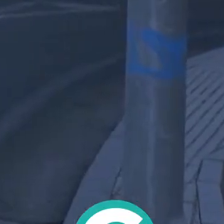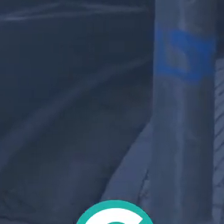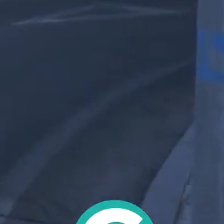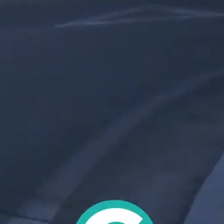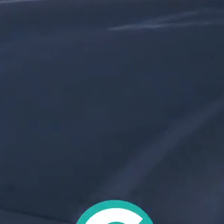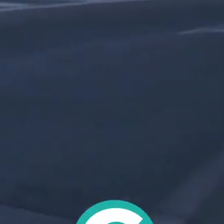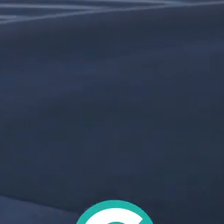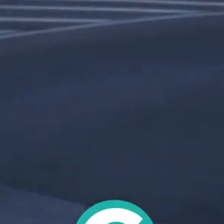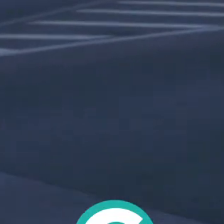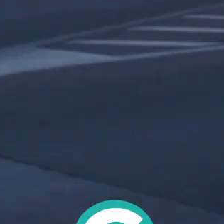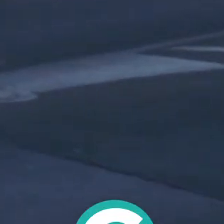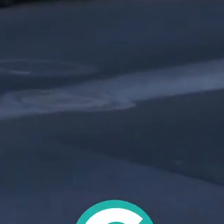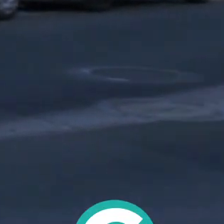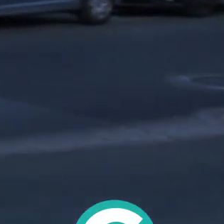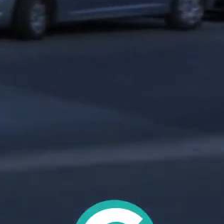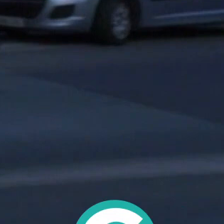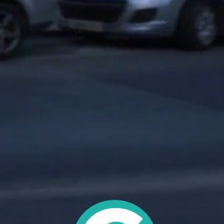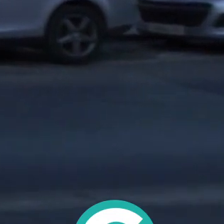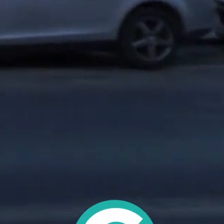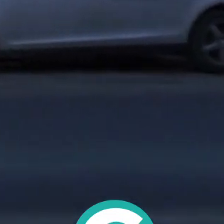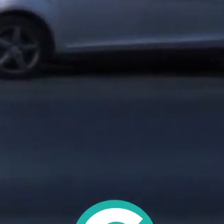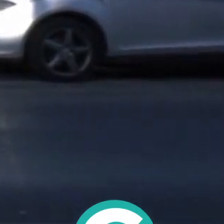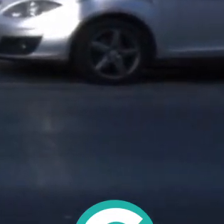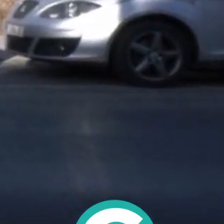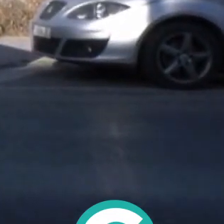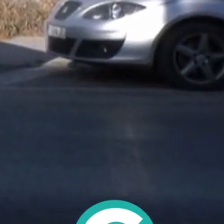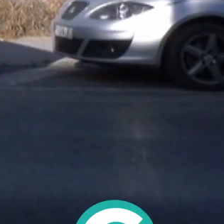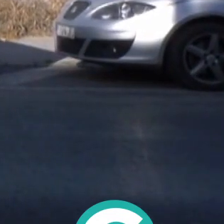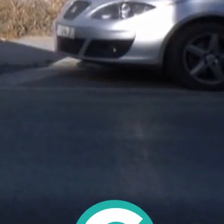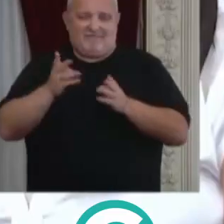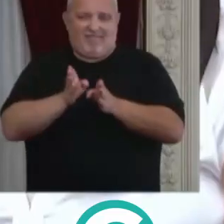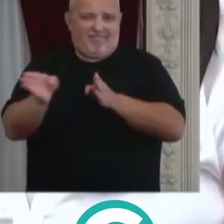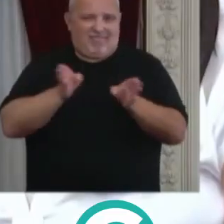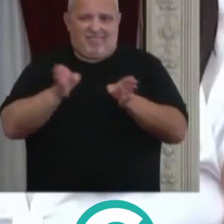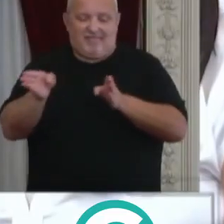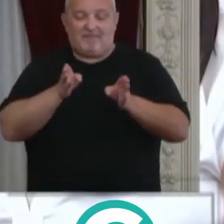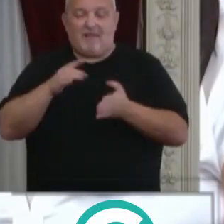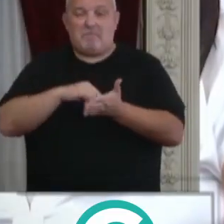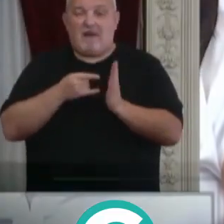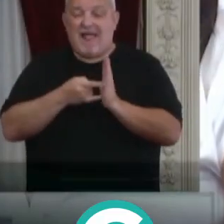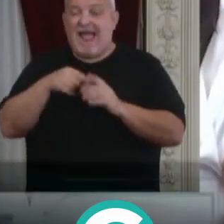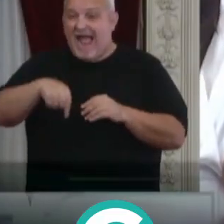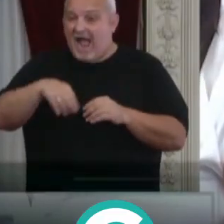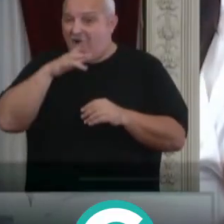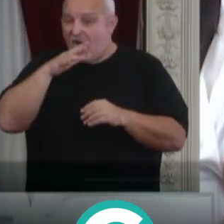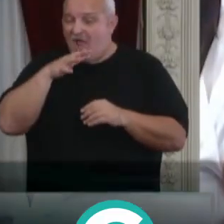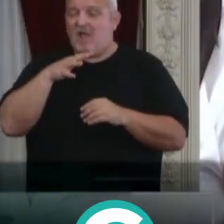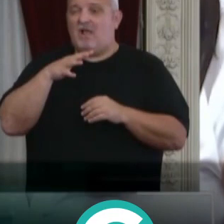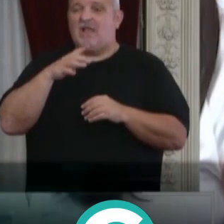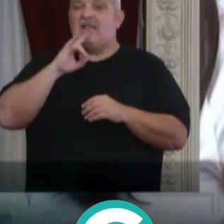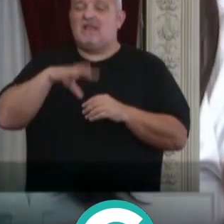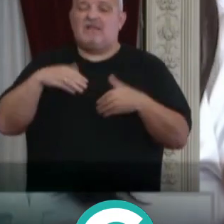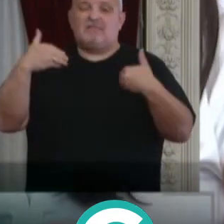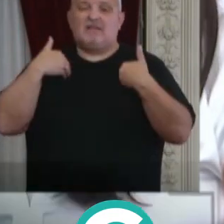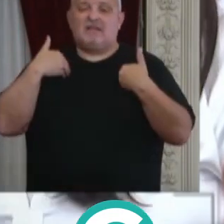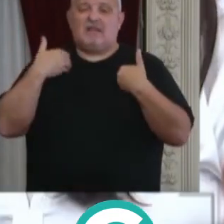el Portillo, la Ciudad de la Justicia o Alcárcel. Un doble giro en el guión. No solamente no había plan funcional, sino que encima ahora el balón está encima